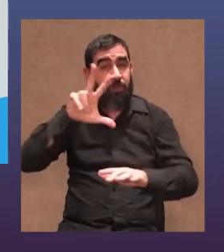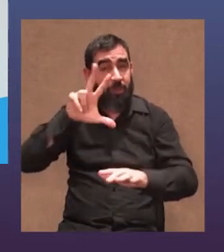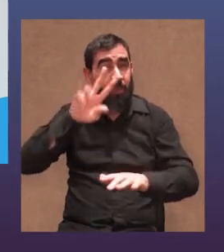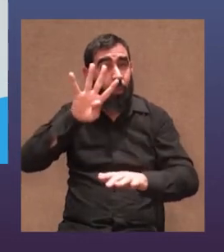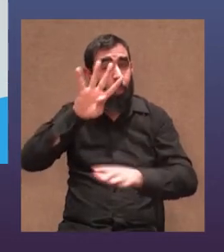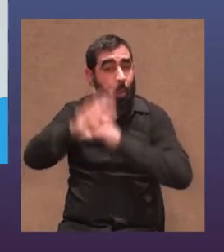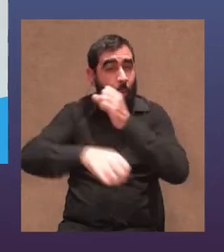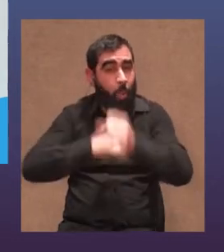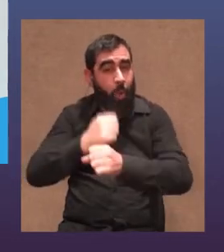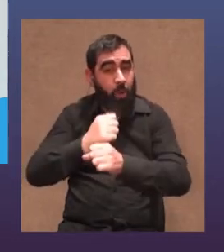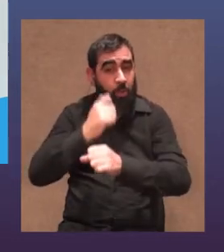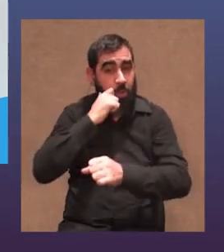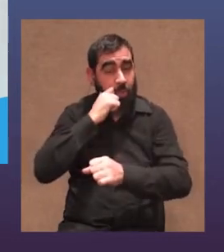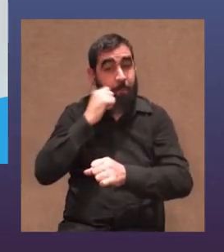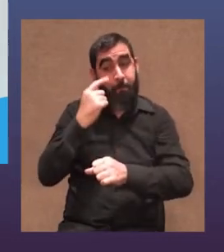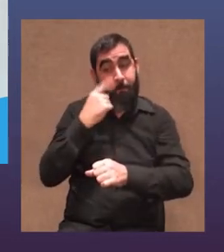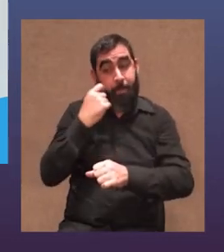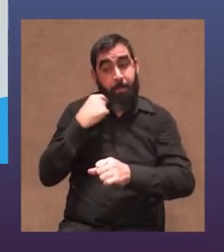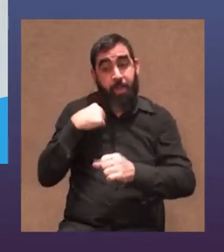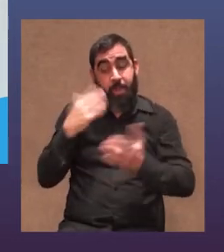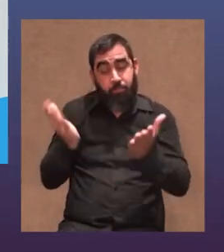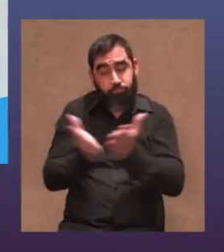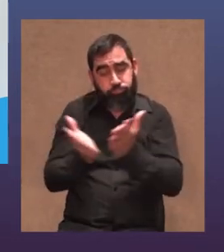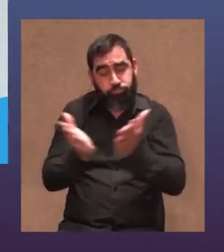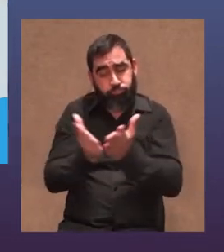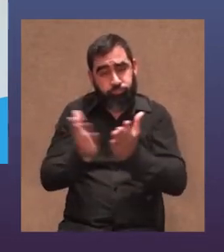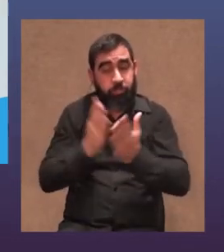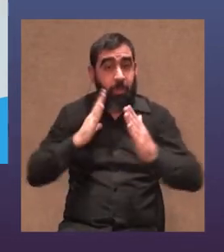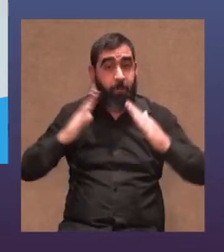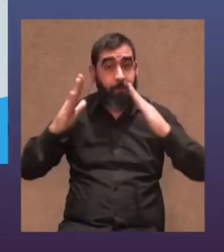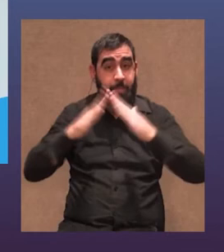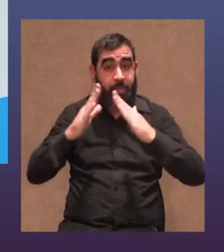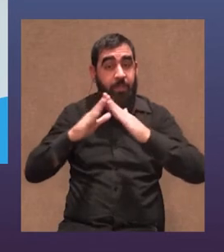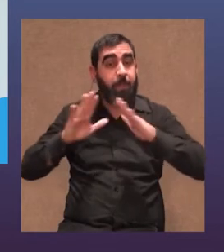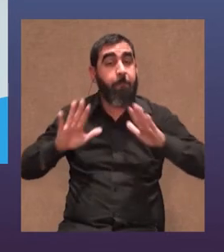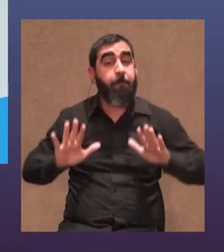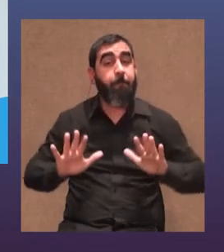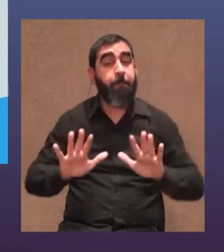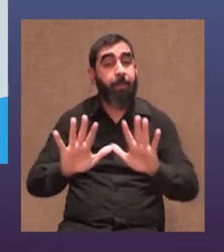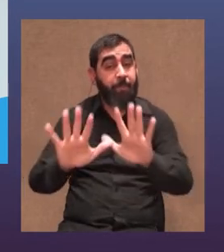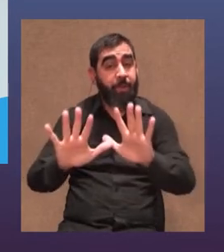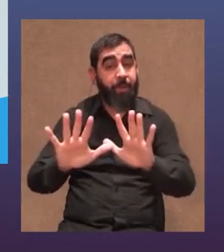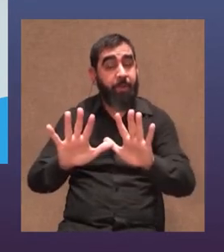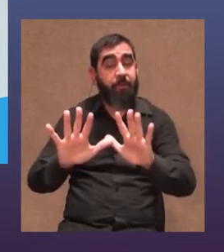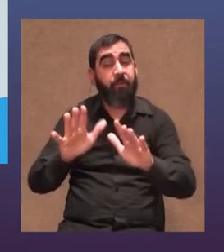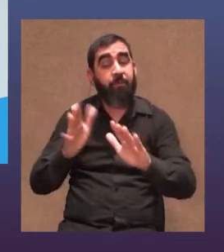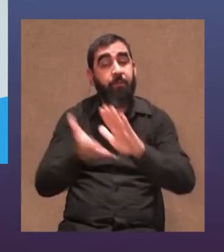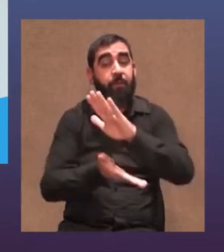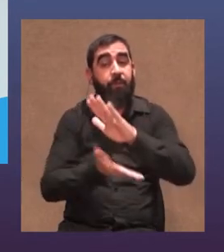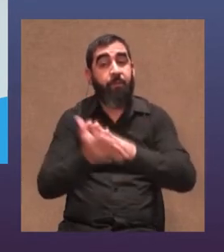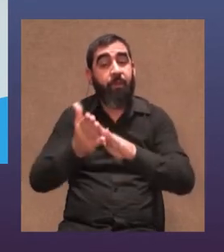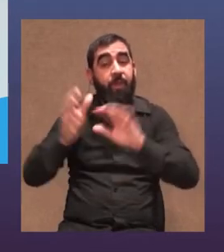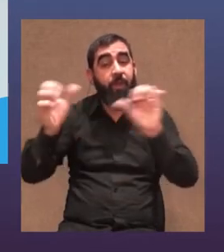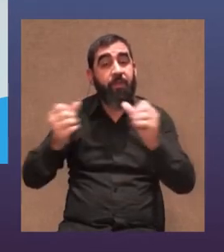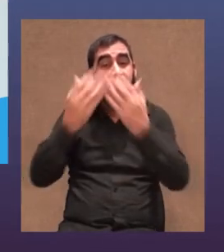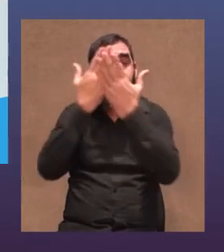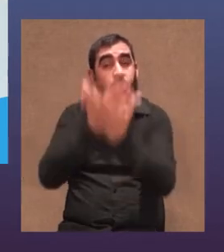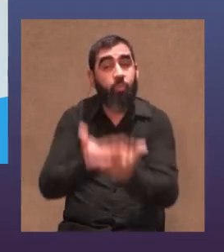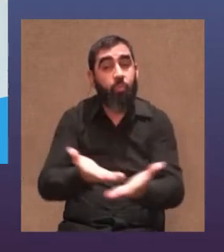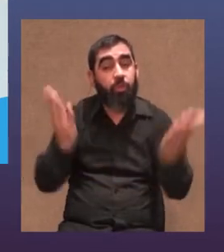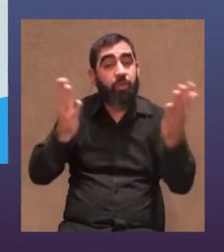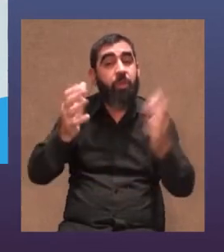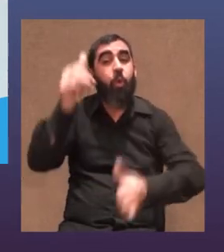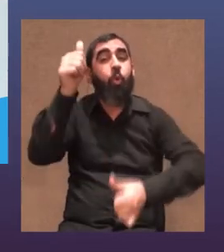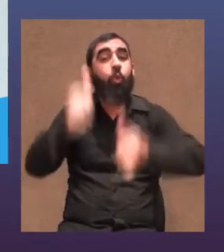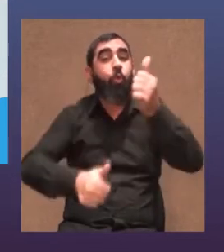años, era mi padre estudiando en casa, que se estaba preparando para ir para presentarse en el concurso